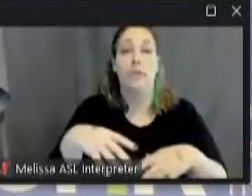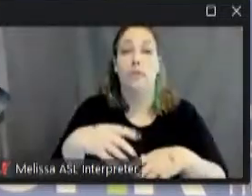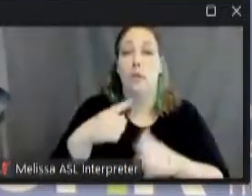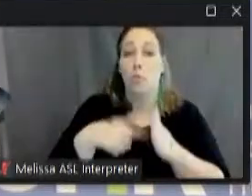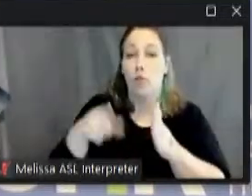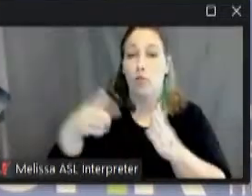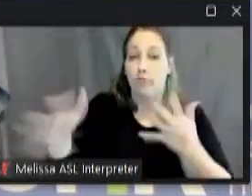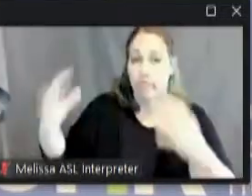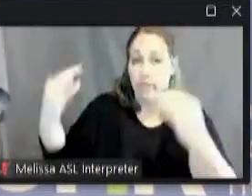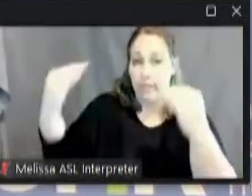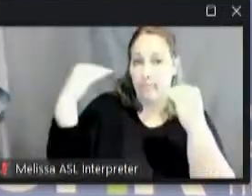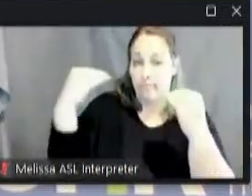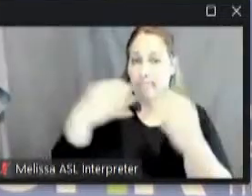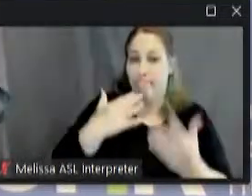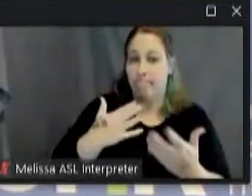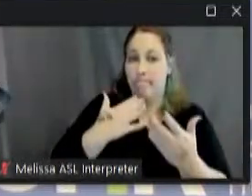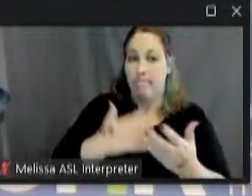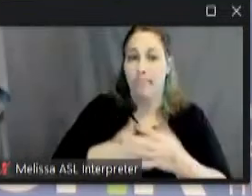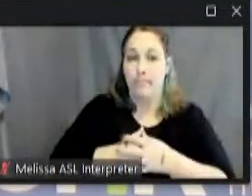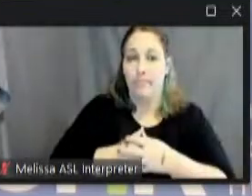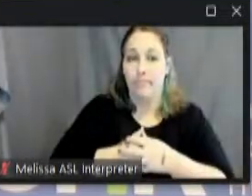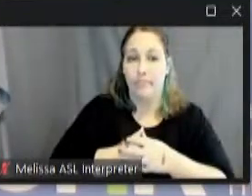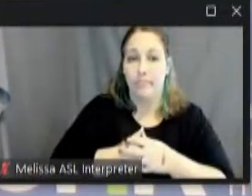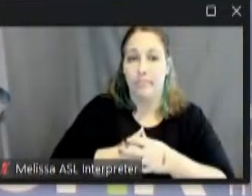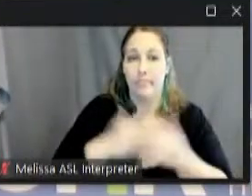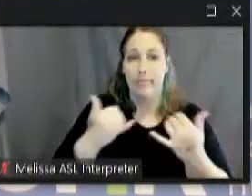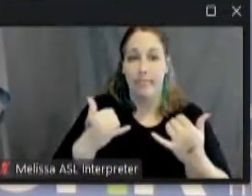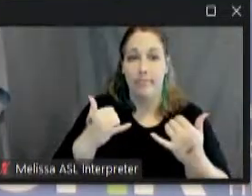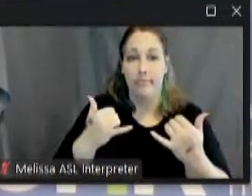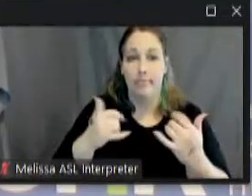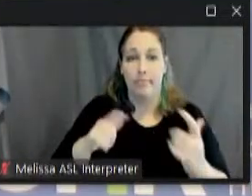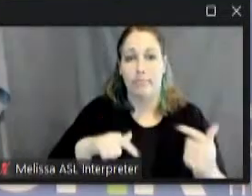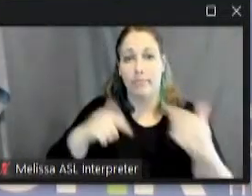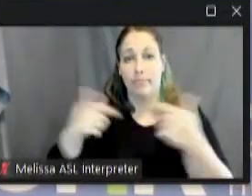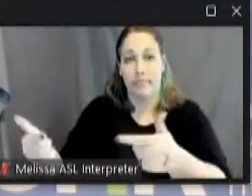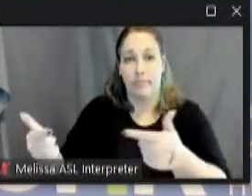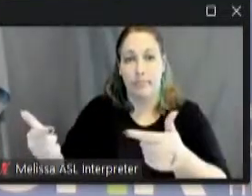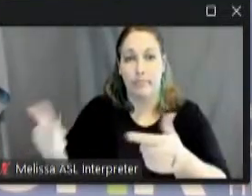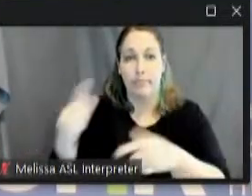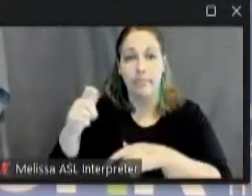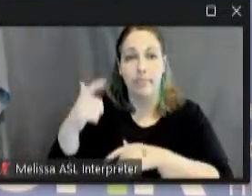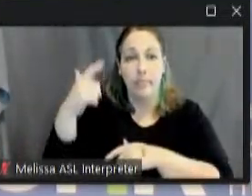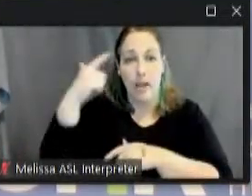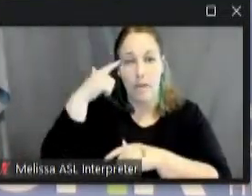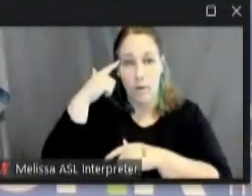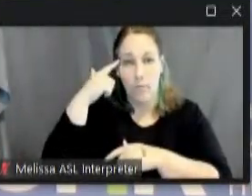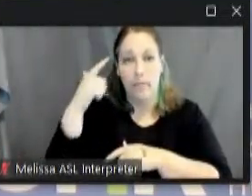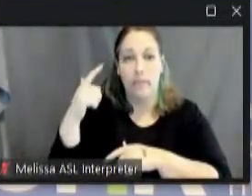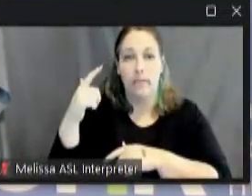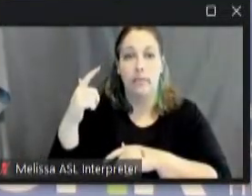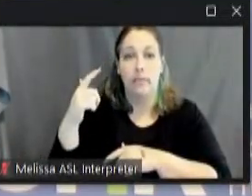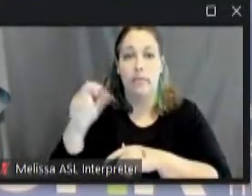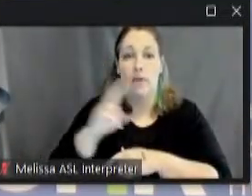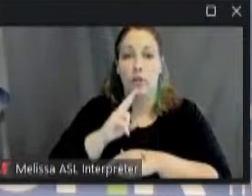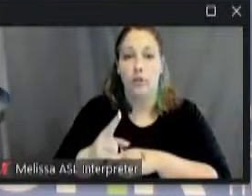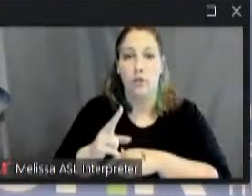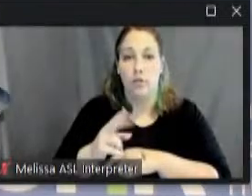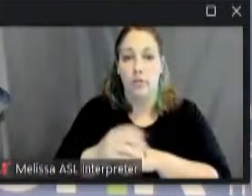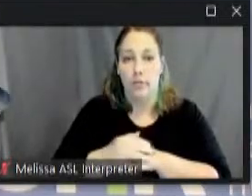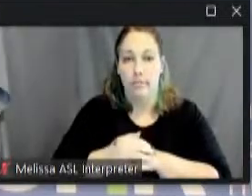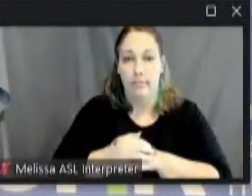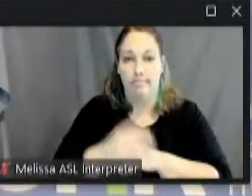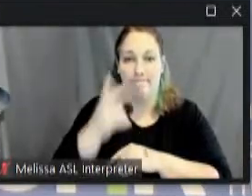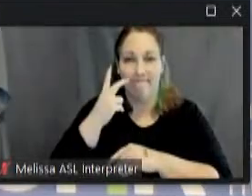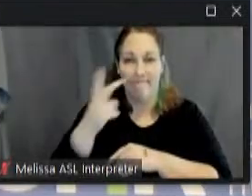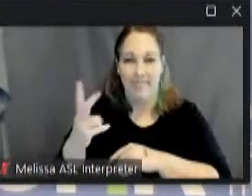palabra a la ilustre representación del Estado de Honduras, siendo la presencia del embajador.